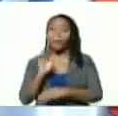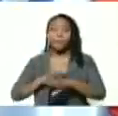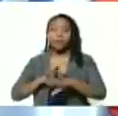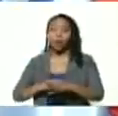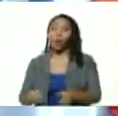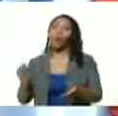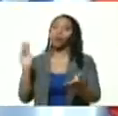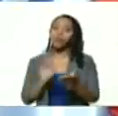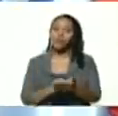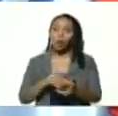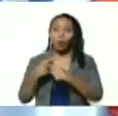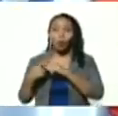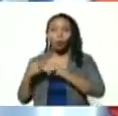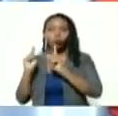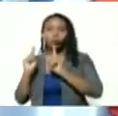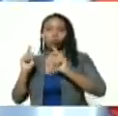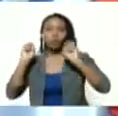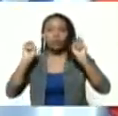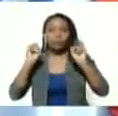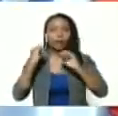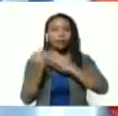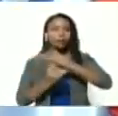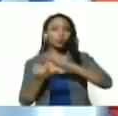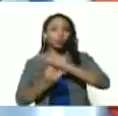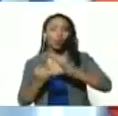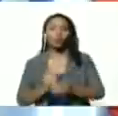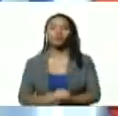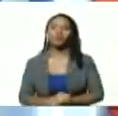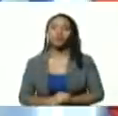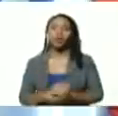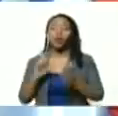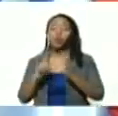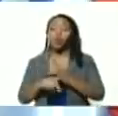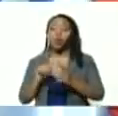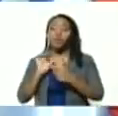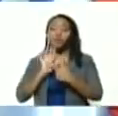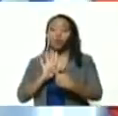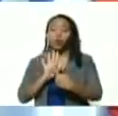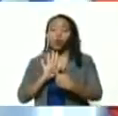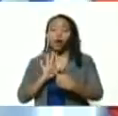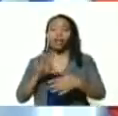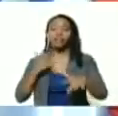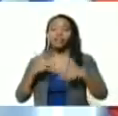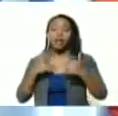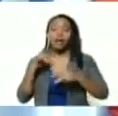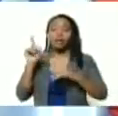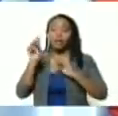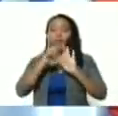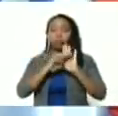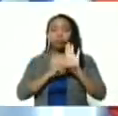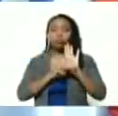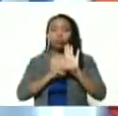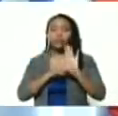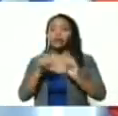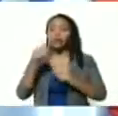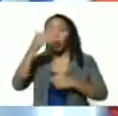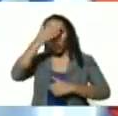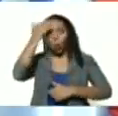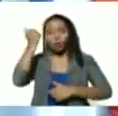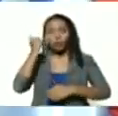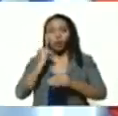pasar en otras instituciones. Luego de ser señalados por actos de este nivel, tienen que